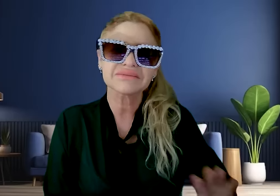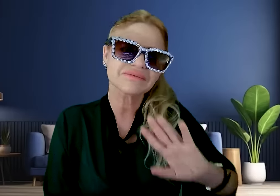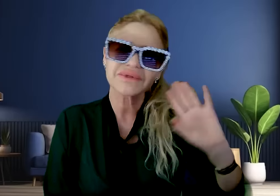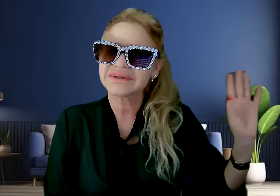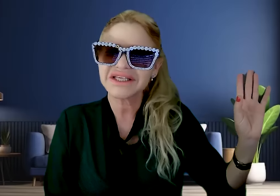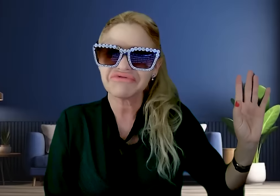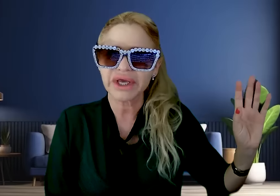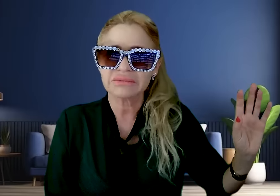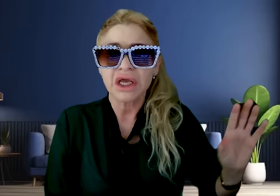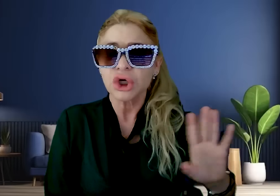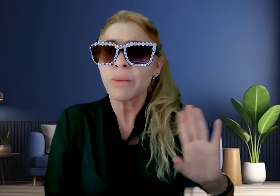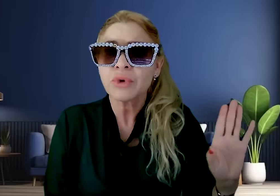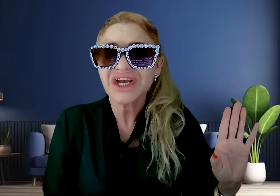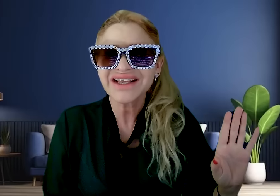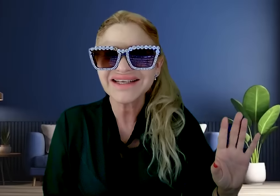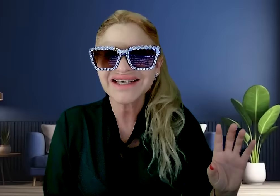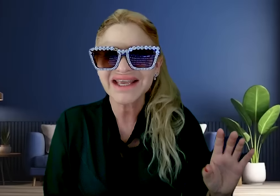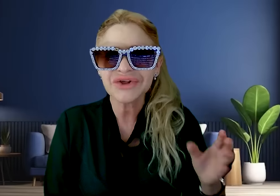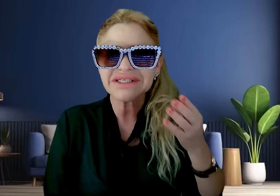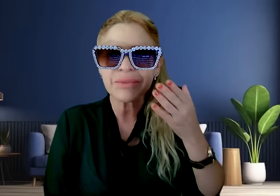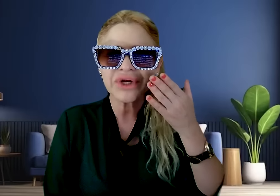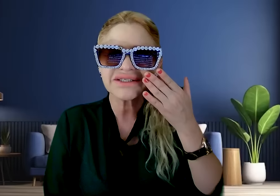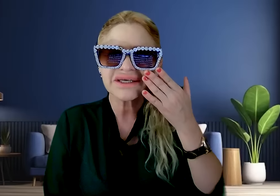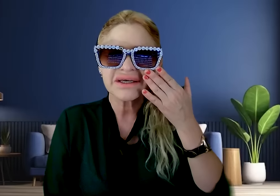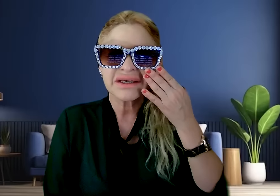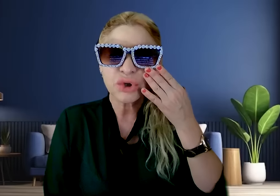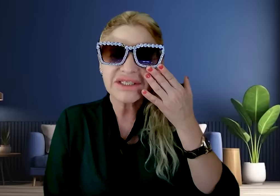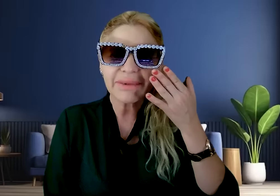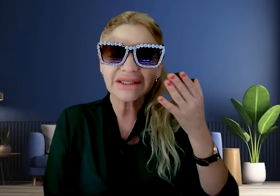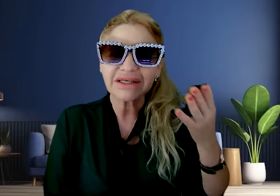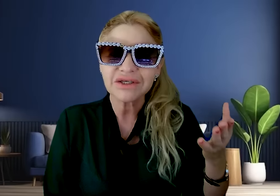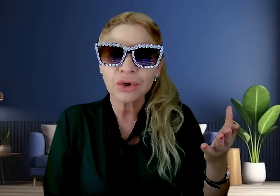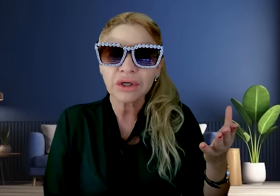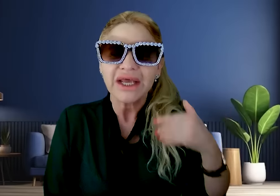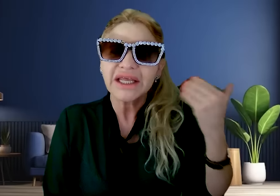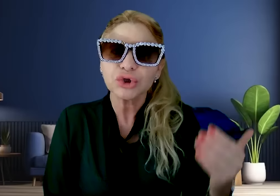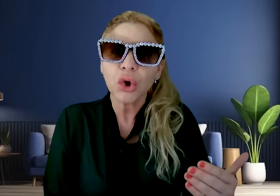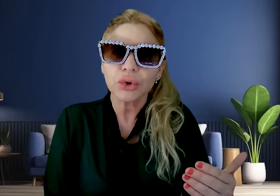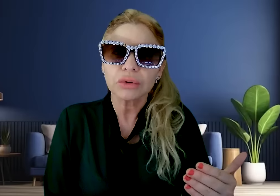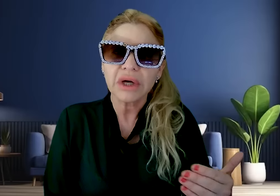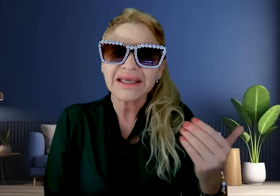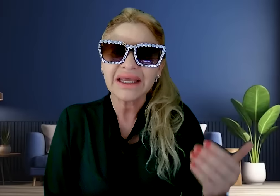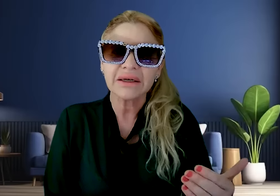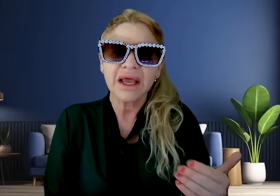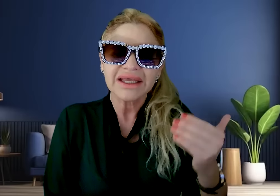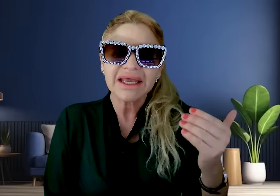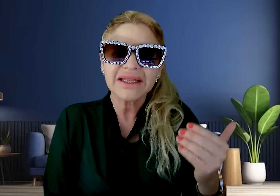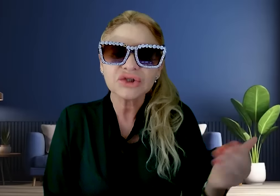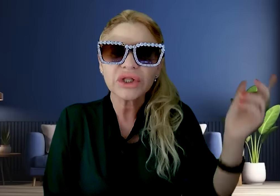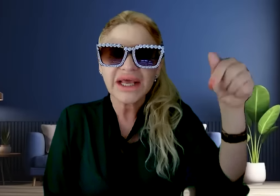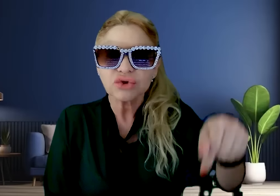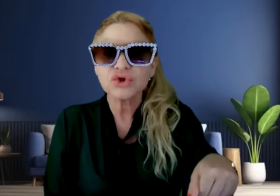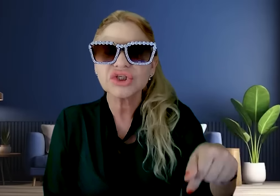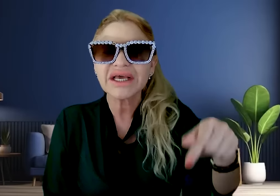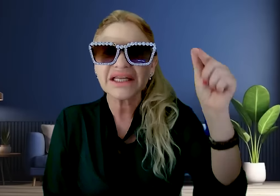Sospechosamente se fue. Como mucha gente se ha ido, mis amores, ¿no les llama la atención que todo aquel que